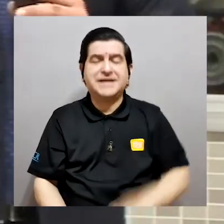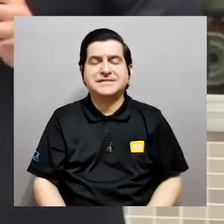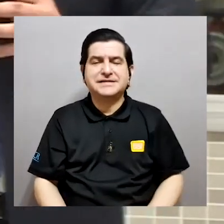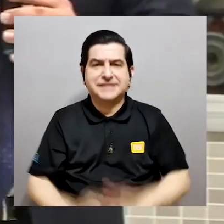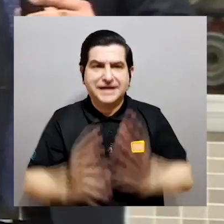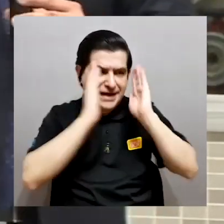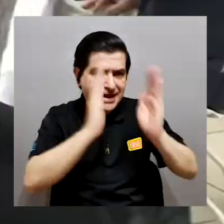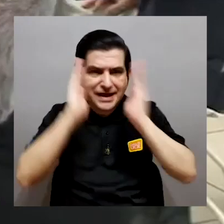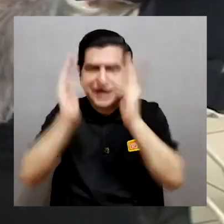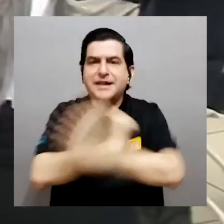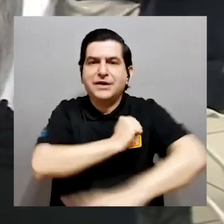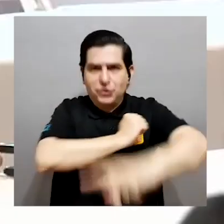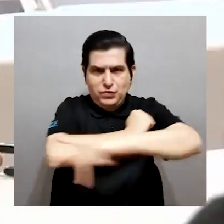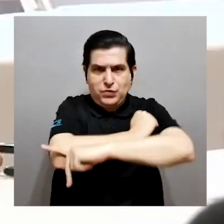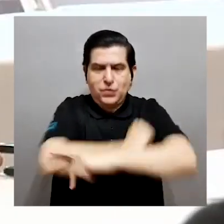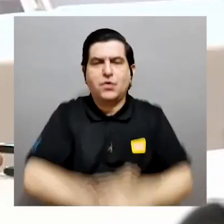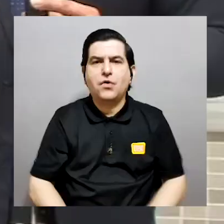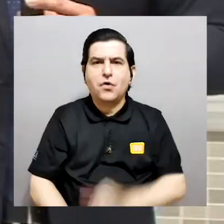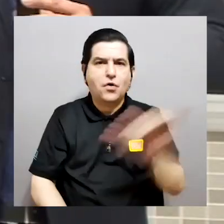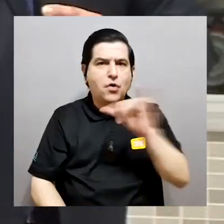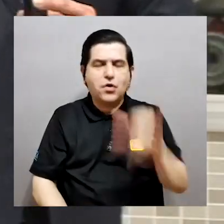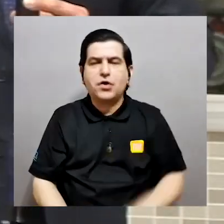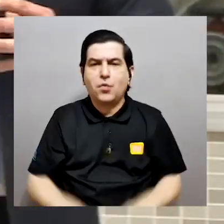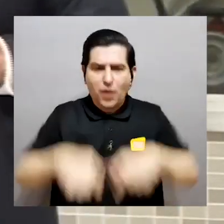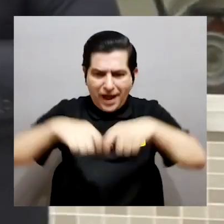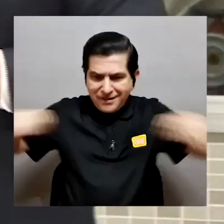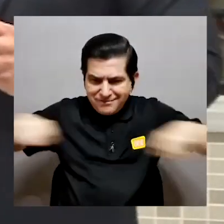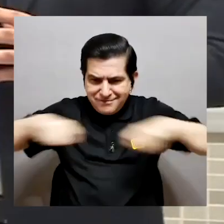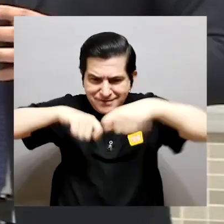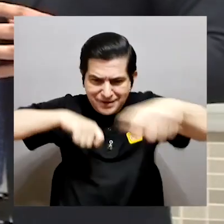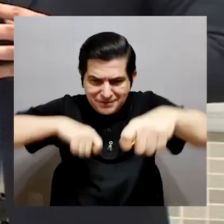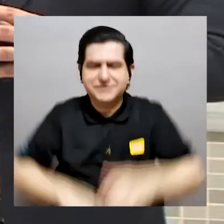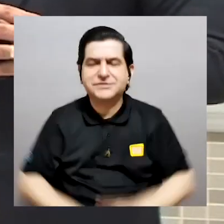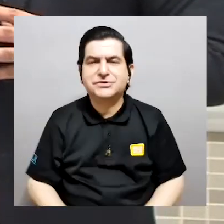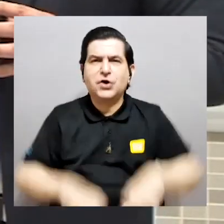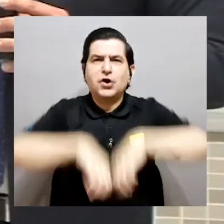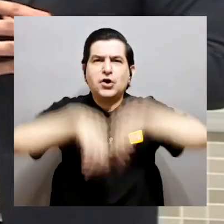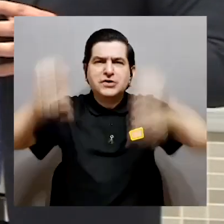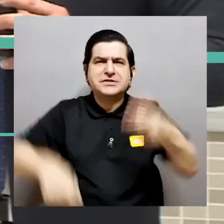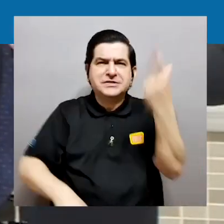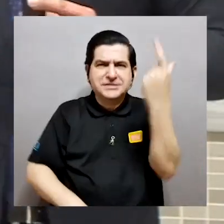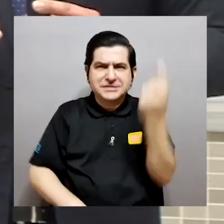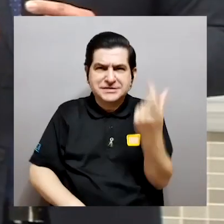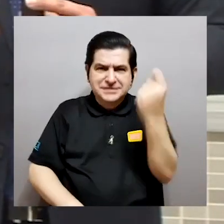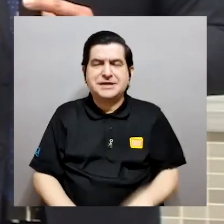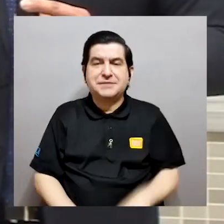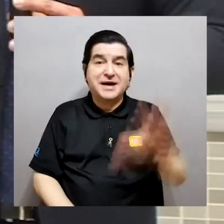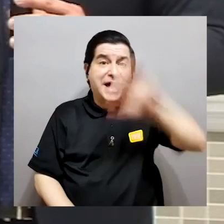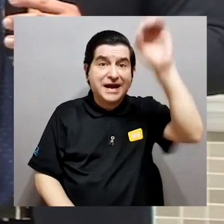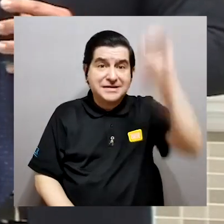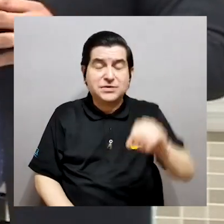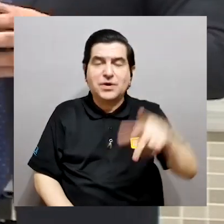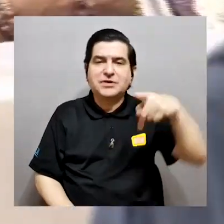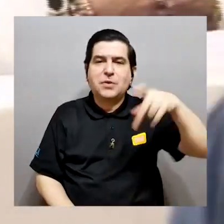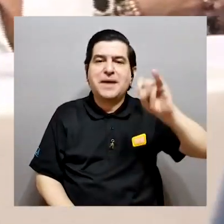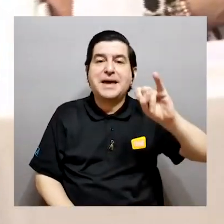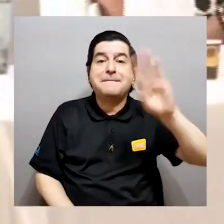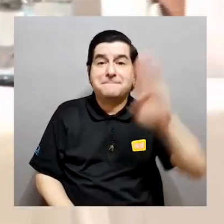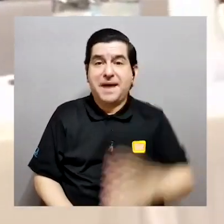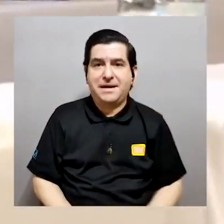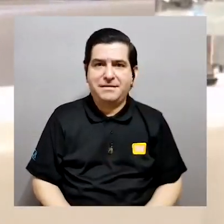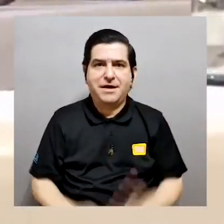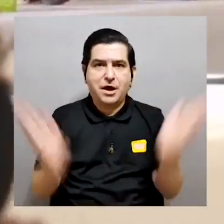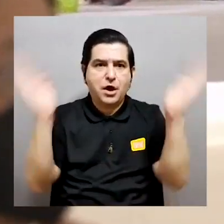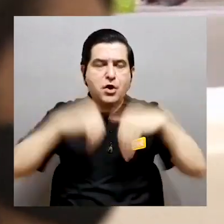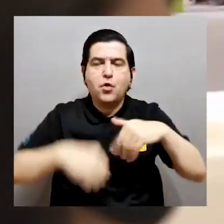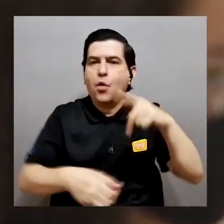también que levantar en el país por su misma magnitud, ¿verdad? Cuando hablamos del sistema de pensiones, solo es el 50% del PIB,